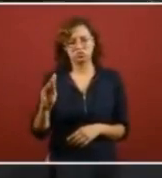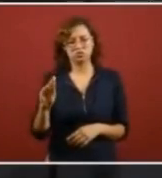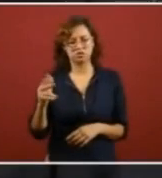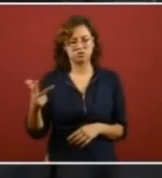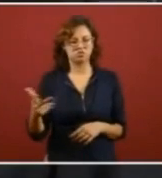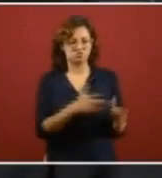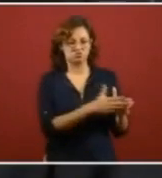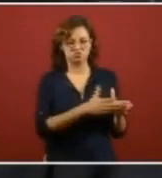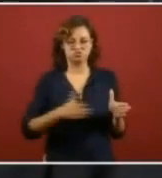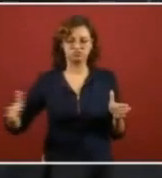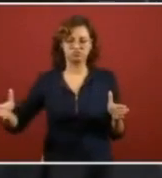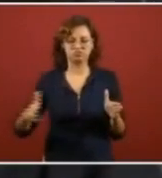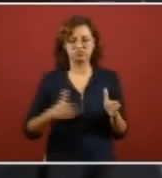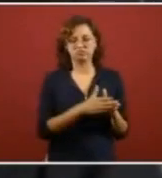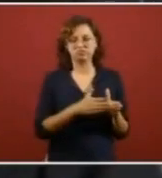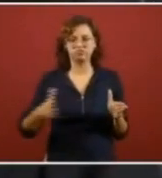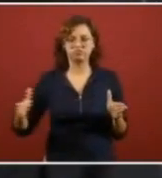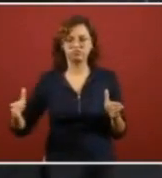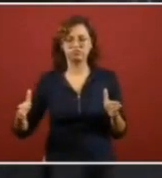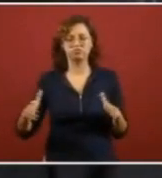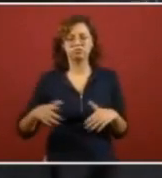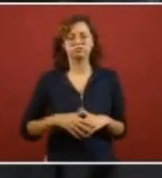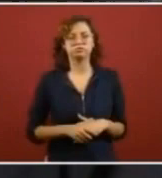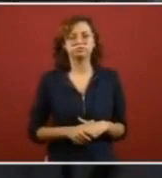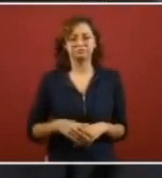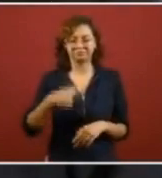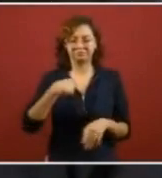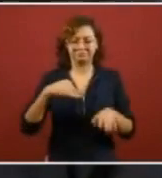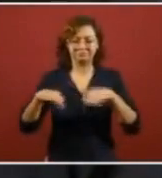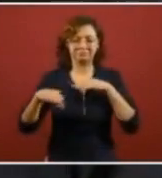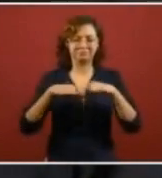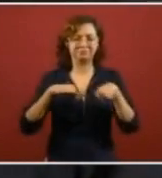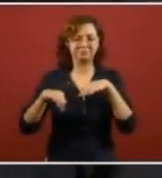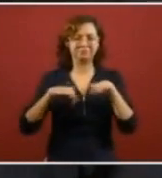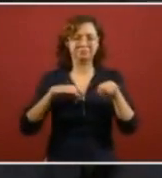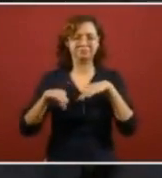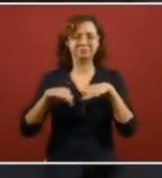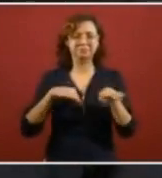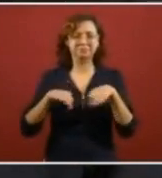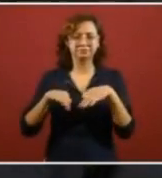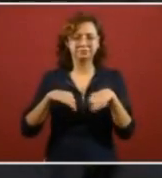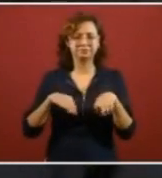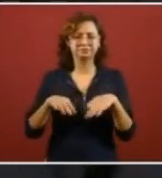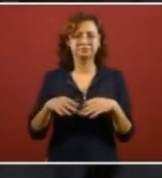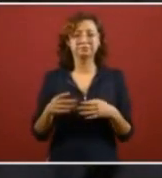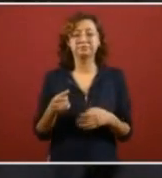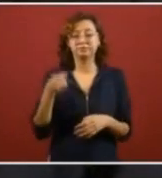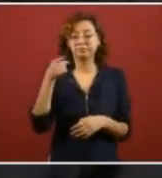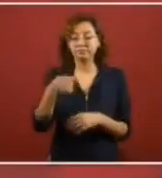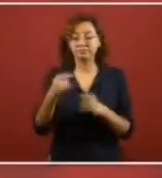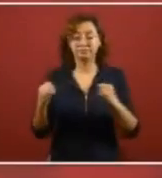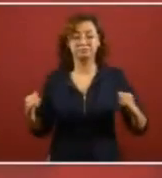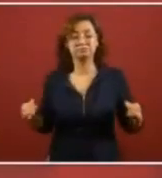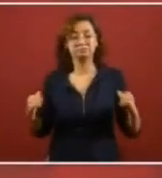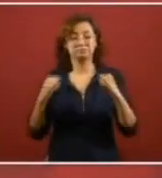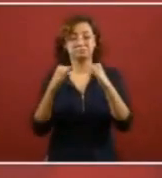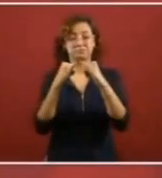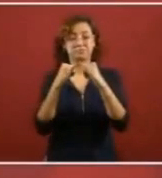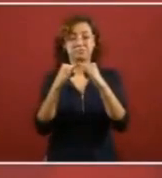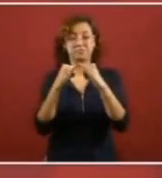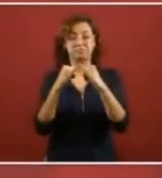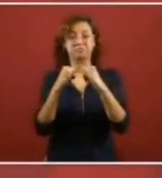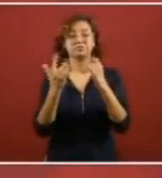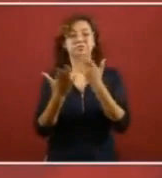del 88, 1988. Y ese era un instituto que